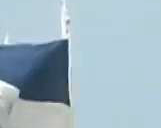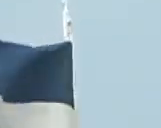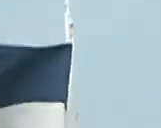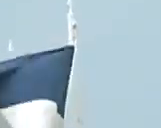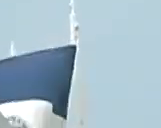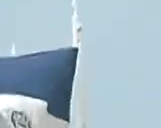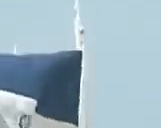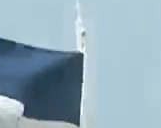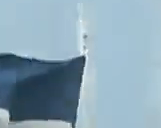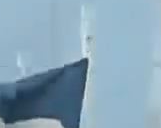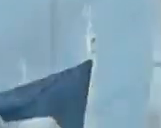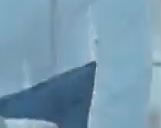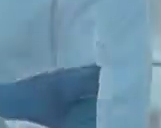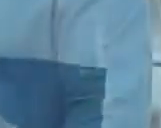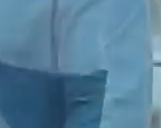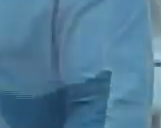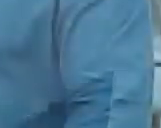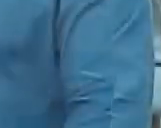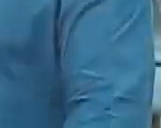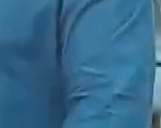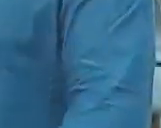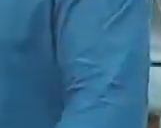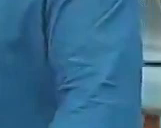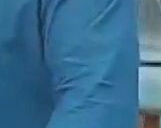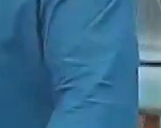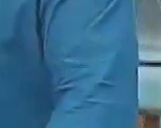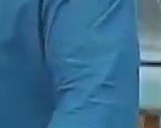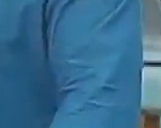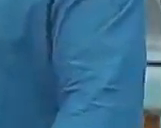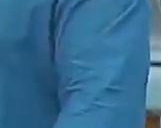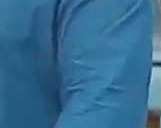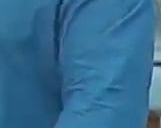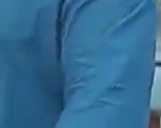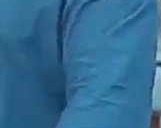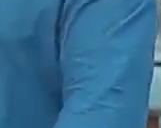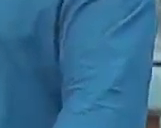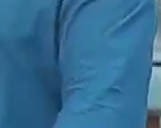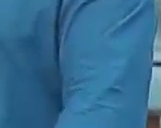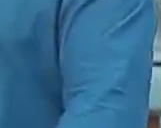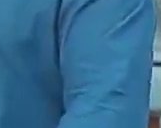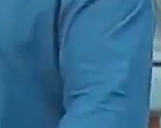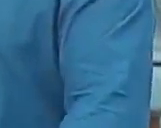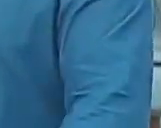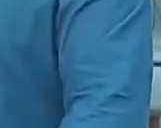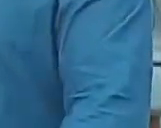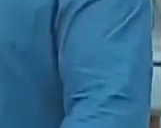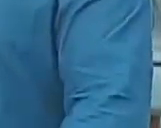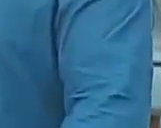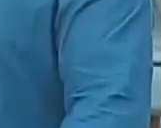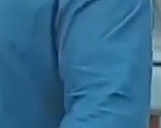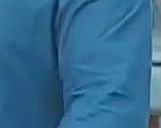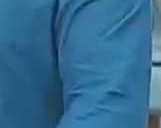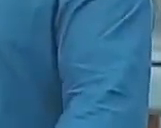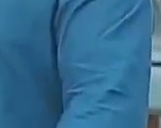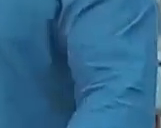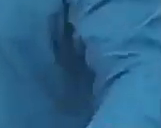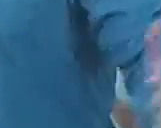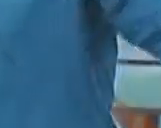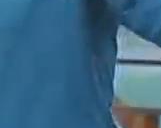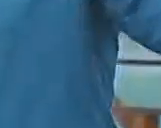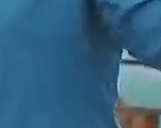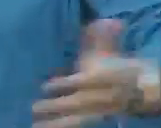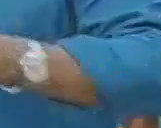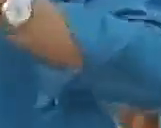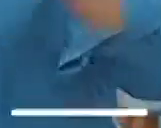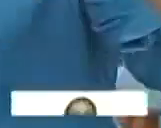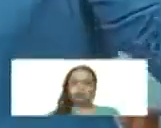en nuestro programa 360 desde la bellísima plaza bolívar chávez de la guaira un sitio que a esta hora